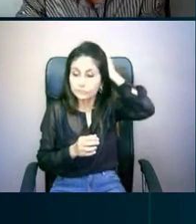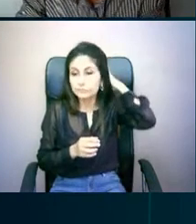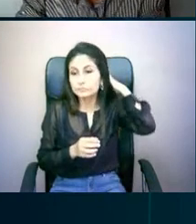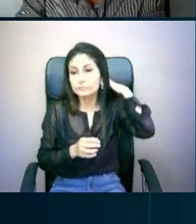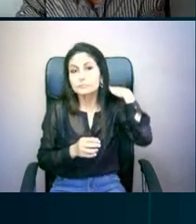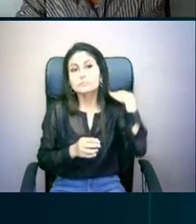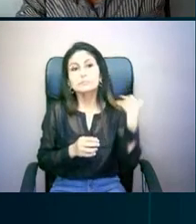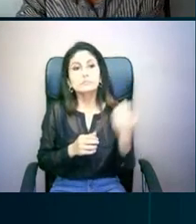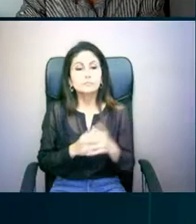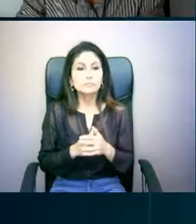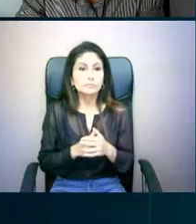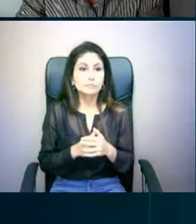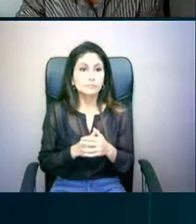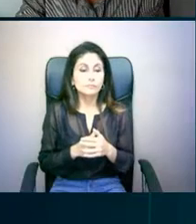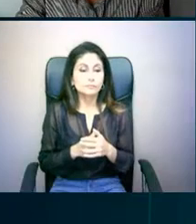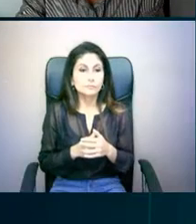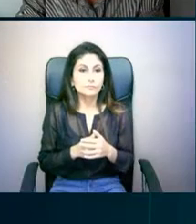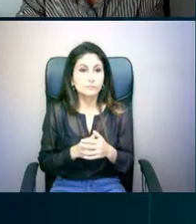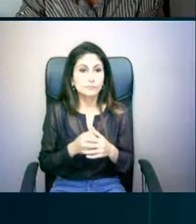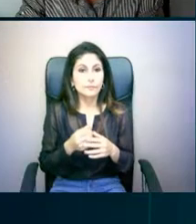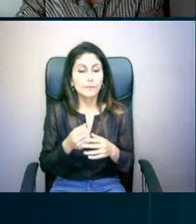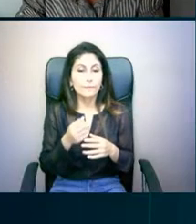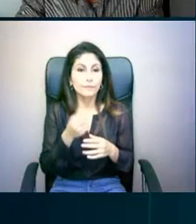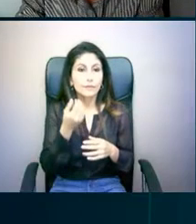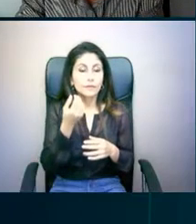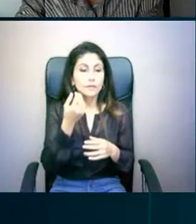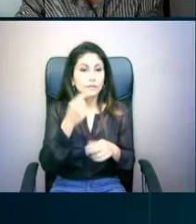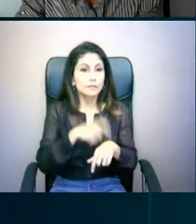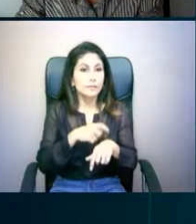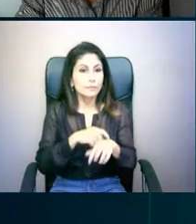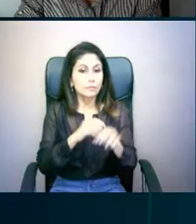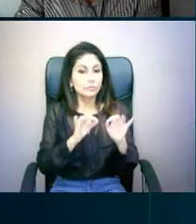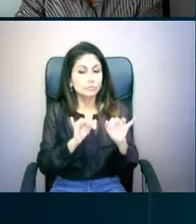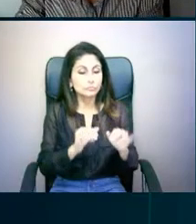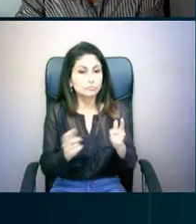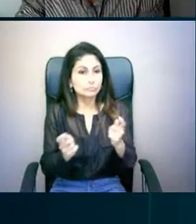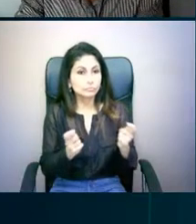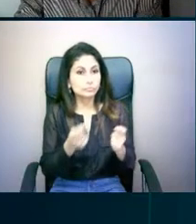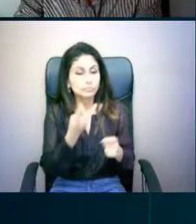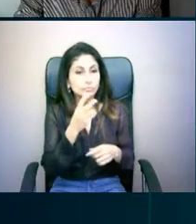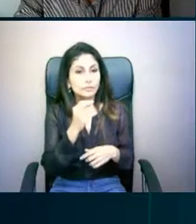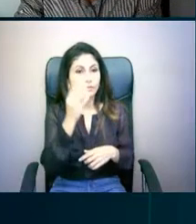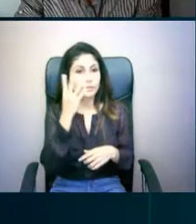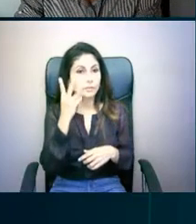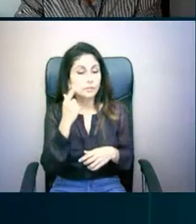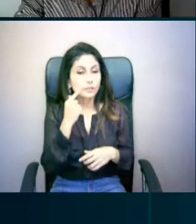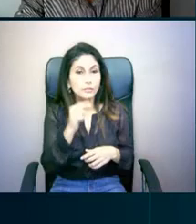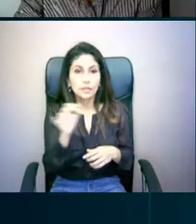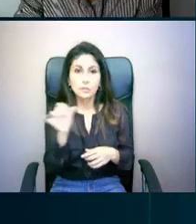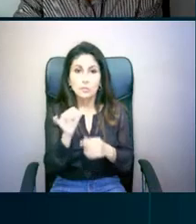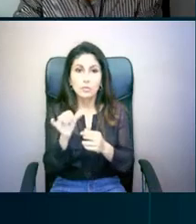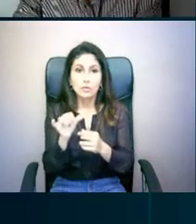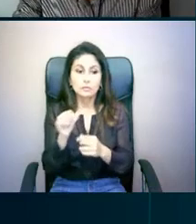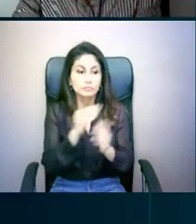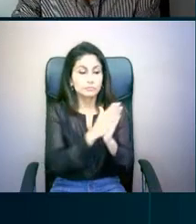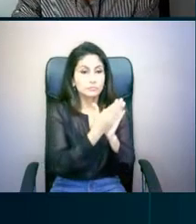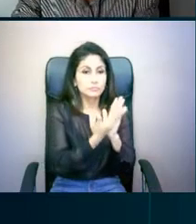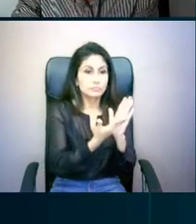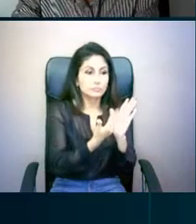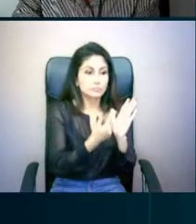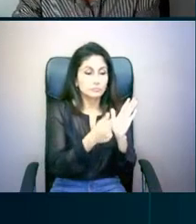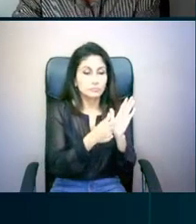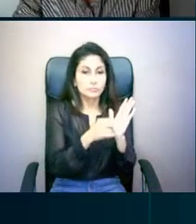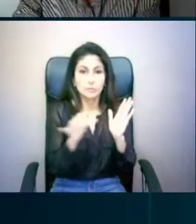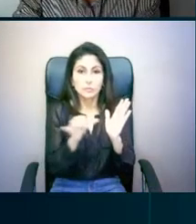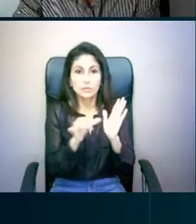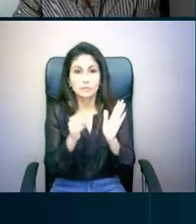Entonces acá, para el tiempo de retención de 20 días, tenemos datos similares a lo que nos reporta la bibliografía. Mientras que para